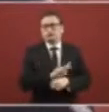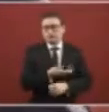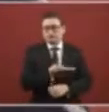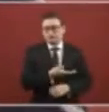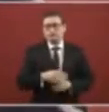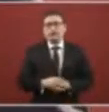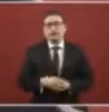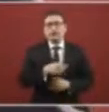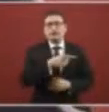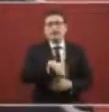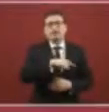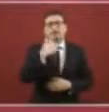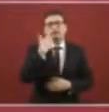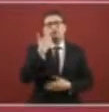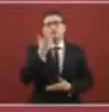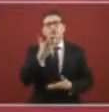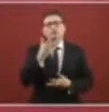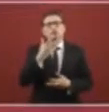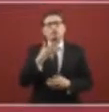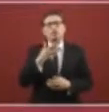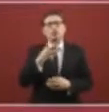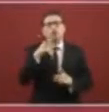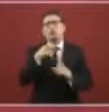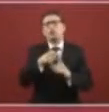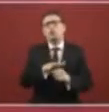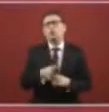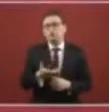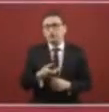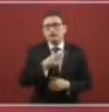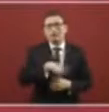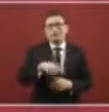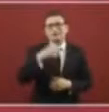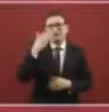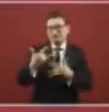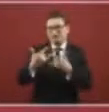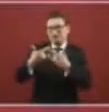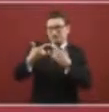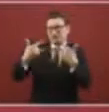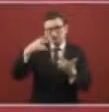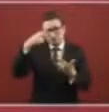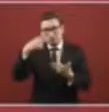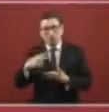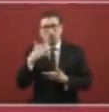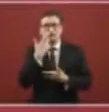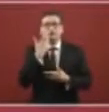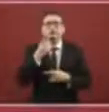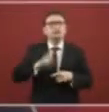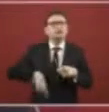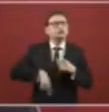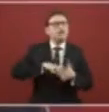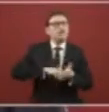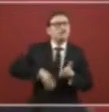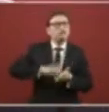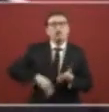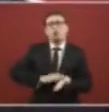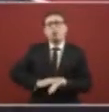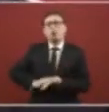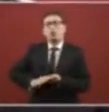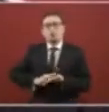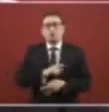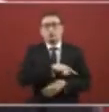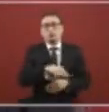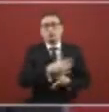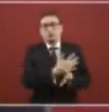se buscó borrar la historia se declaró el fin de la